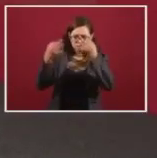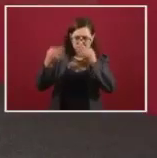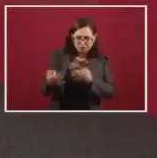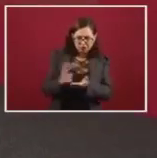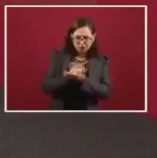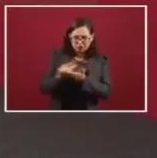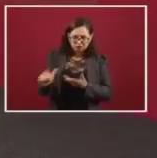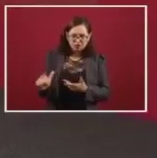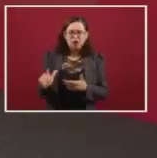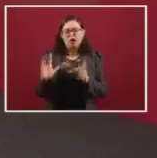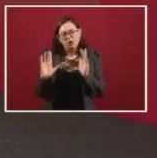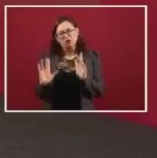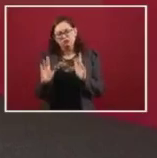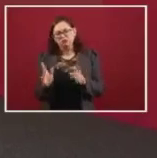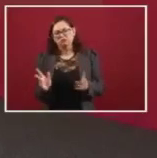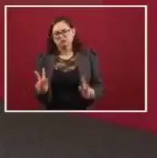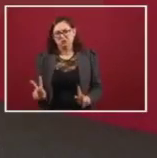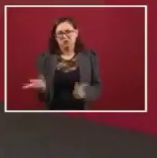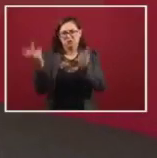quieren adquirir el avión.